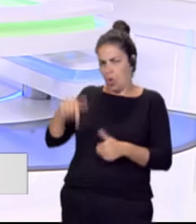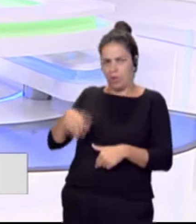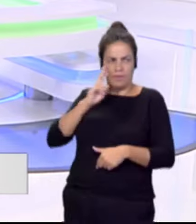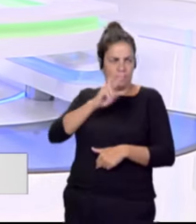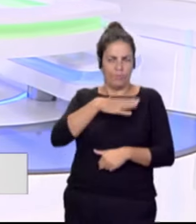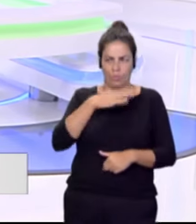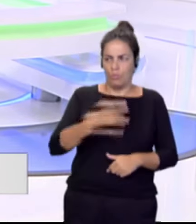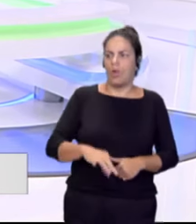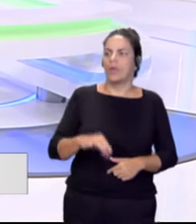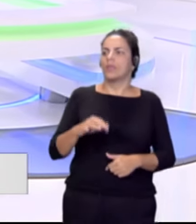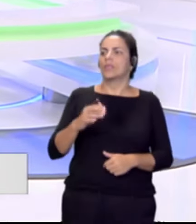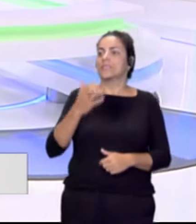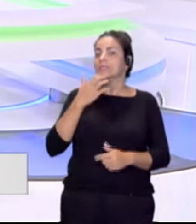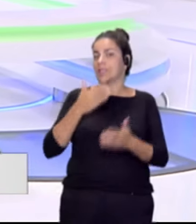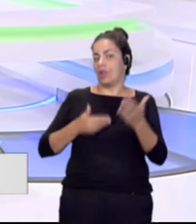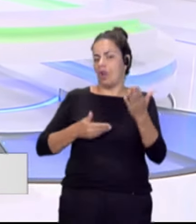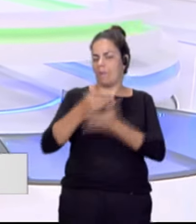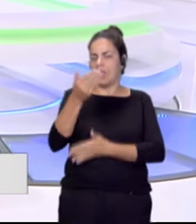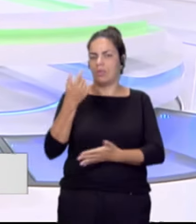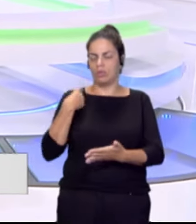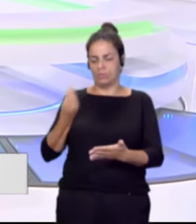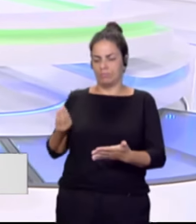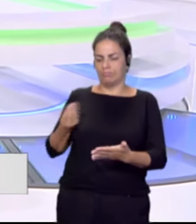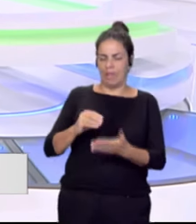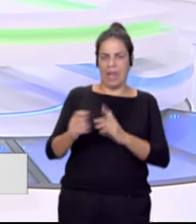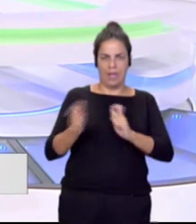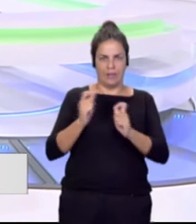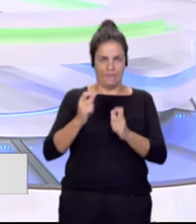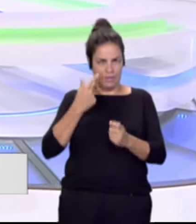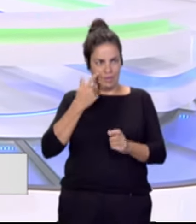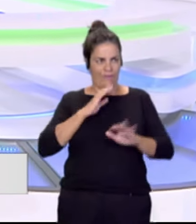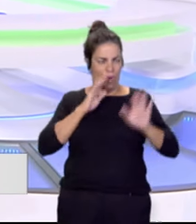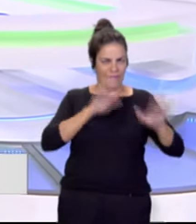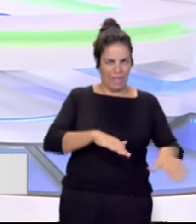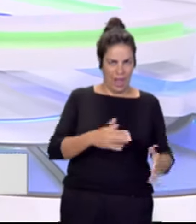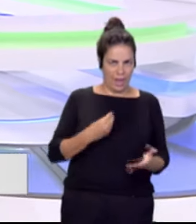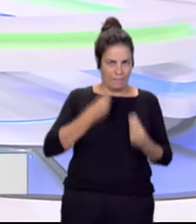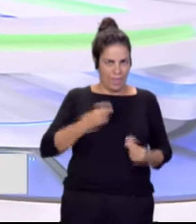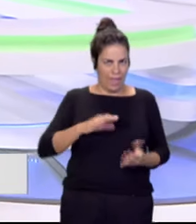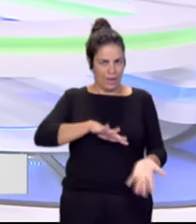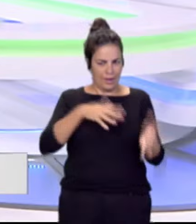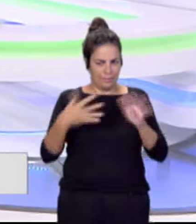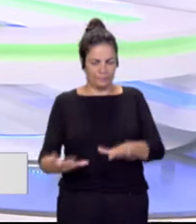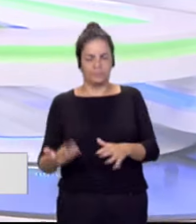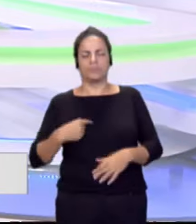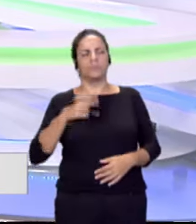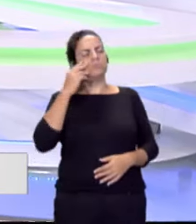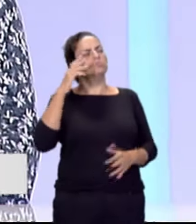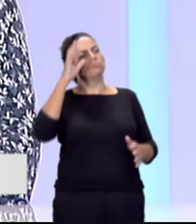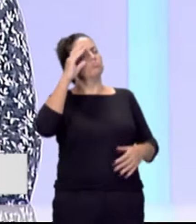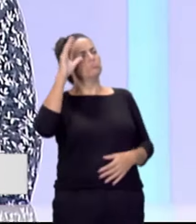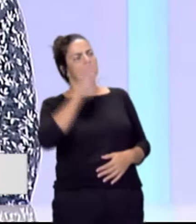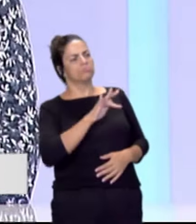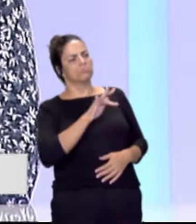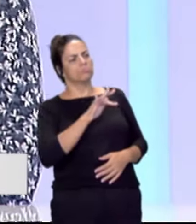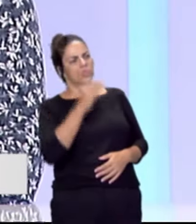medios reflejan la entrevista con fidelidad, y dije, pues tiene razón. ¿Por qué tiene razón, Pilu? Porque si